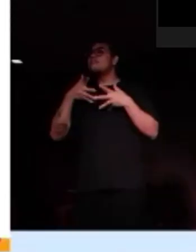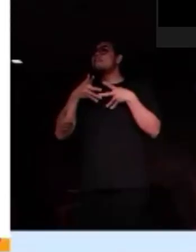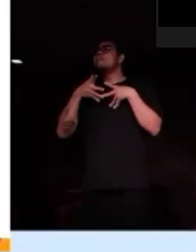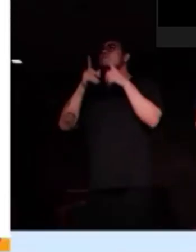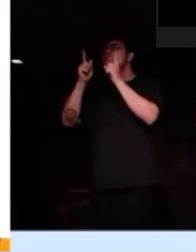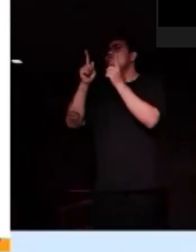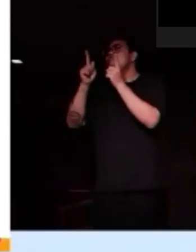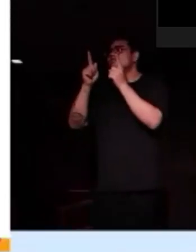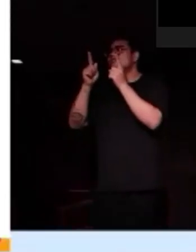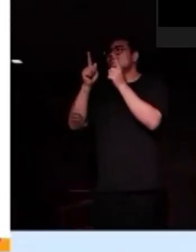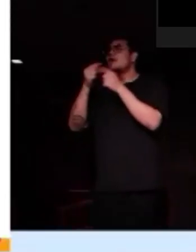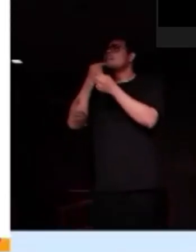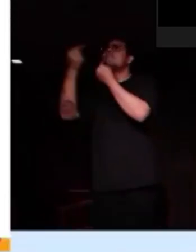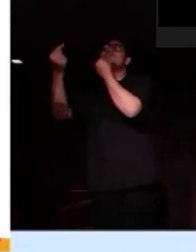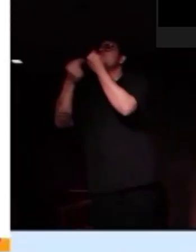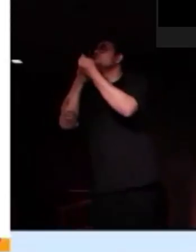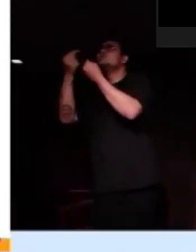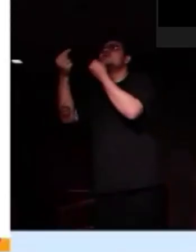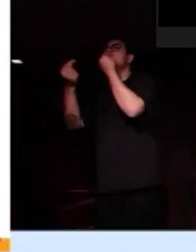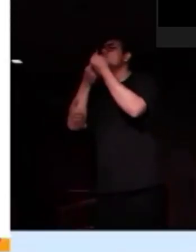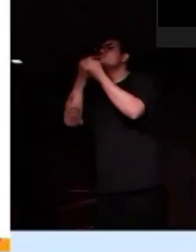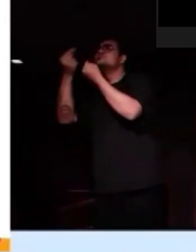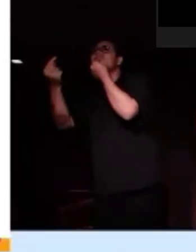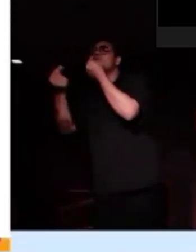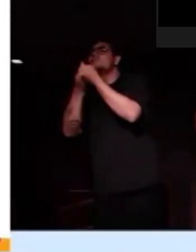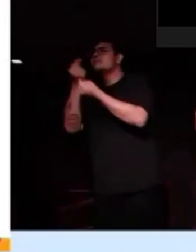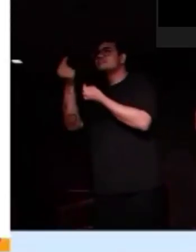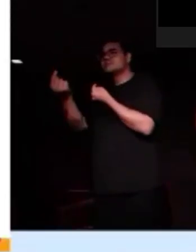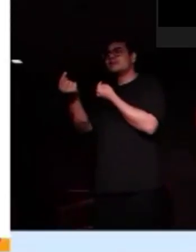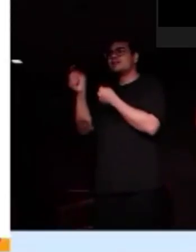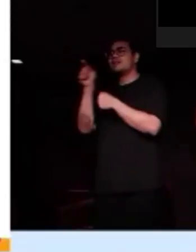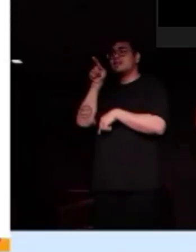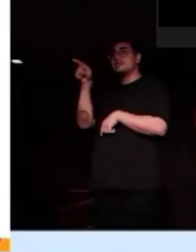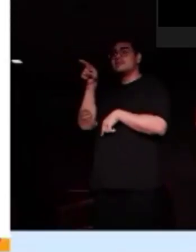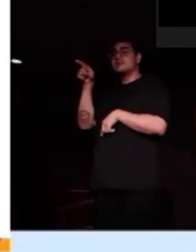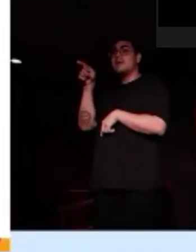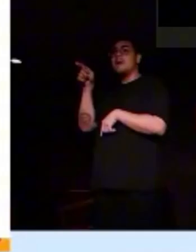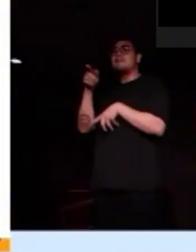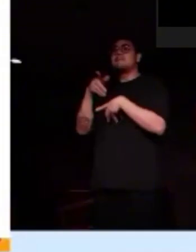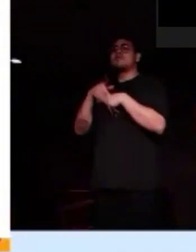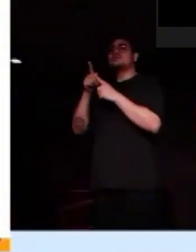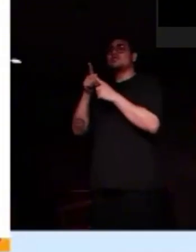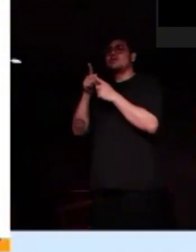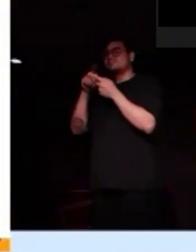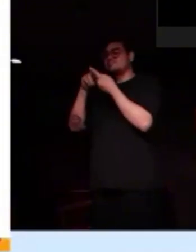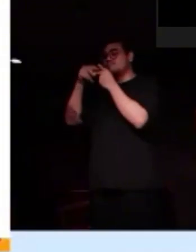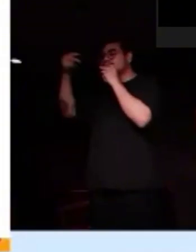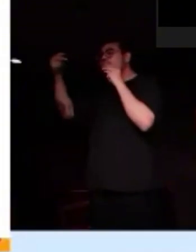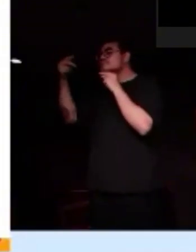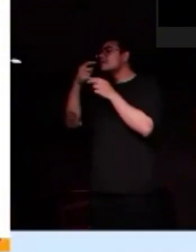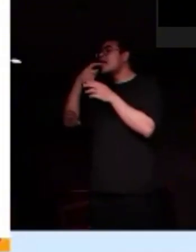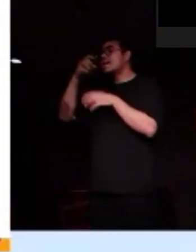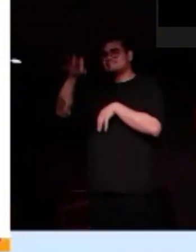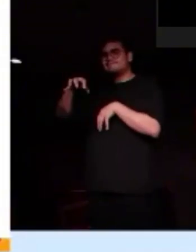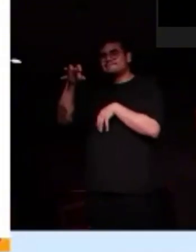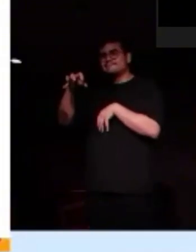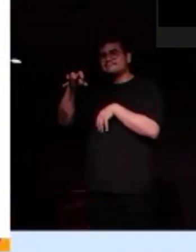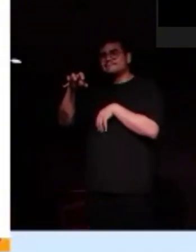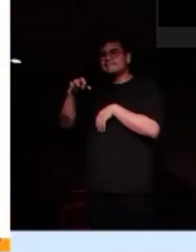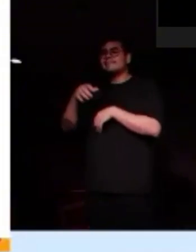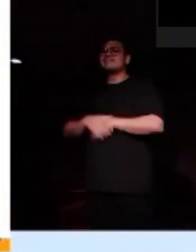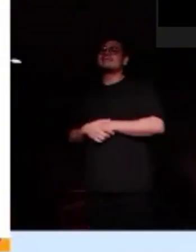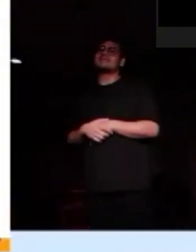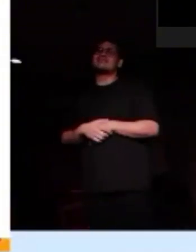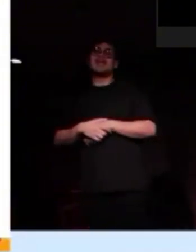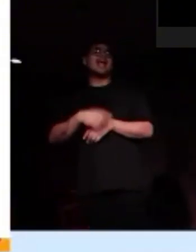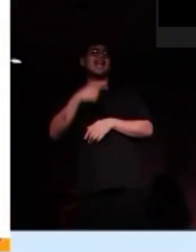las preguntas, ¿dónde estuvo en el laboratorio? ¿Qué hizo ese día? Y le toma la muestra y cuando termina el video, muchos estudiantes decían, ya sé quién fue